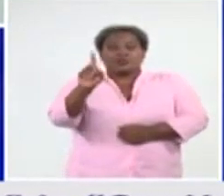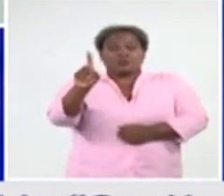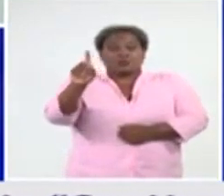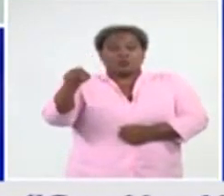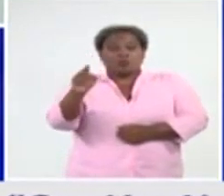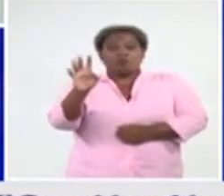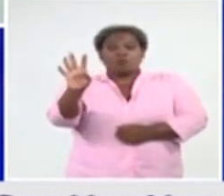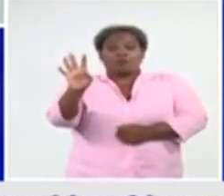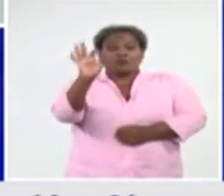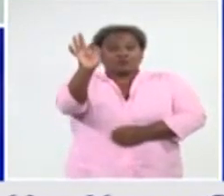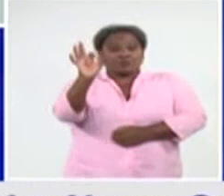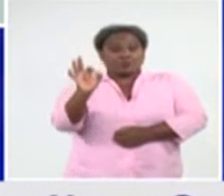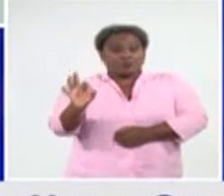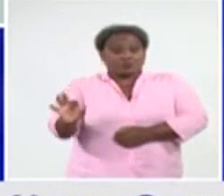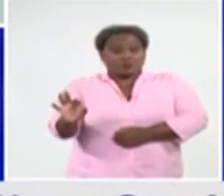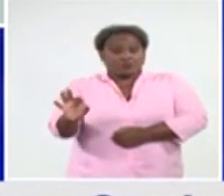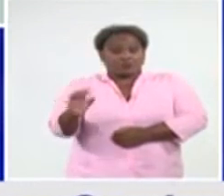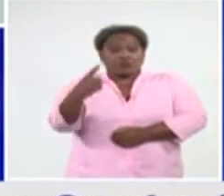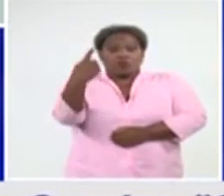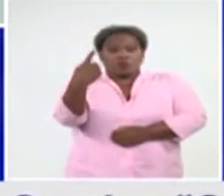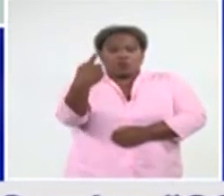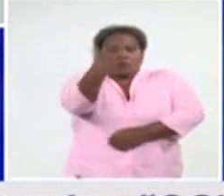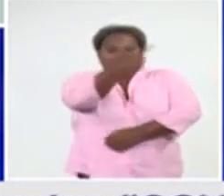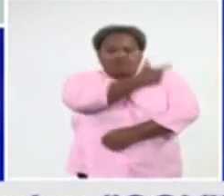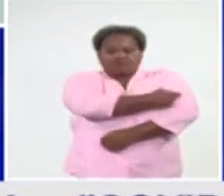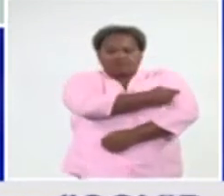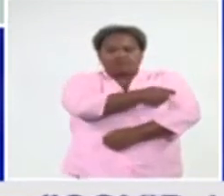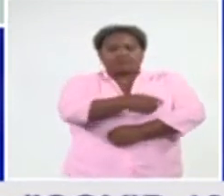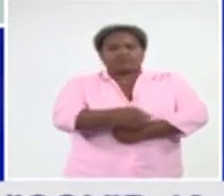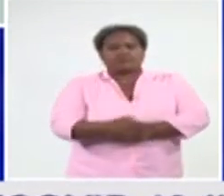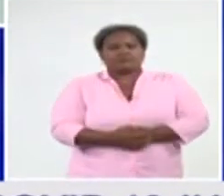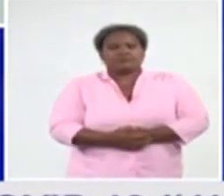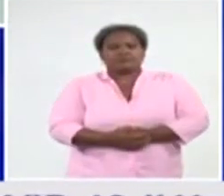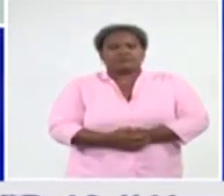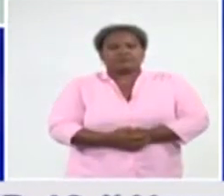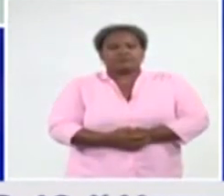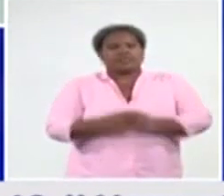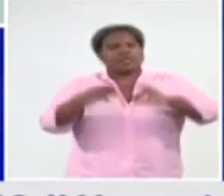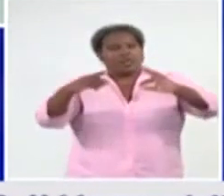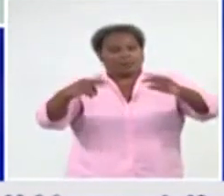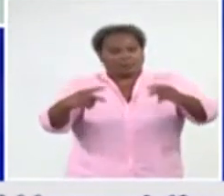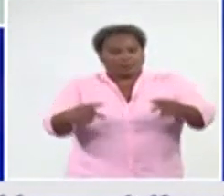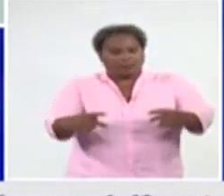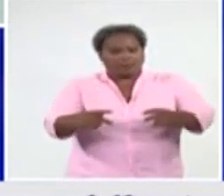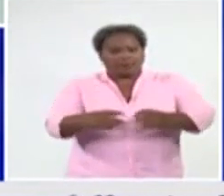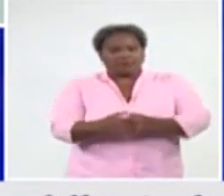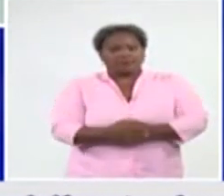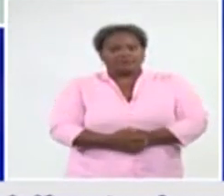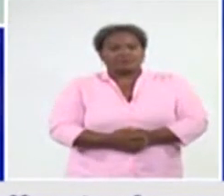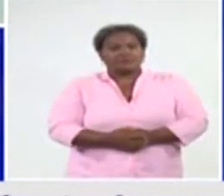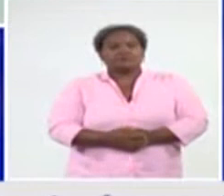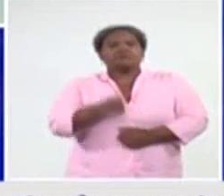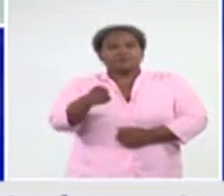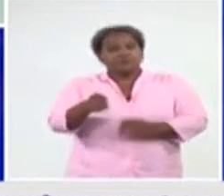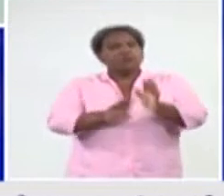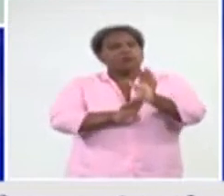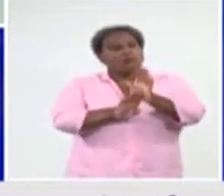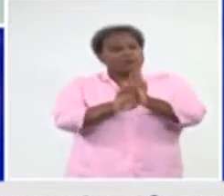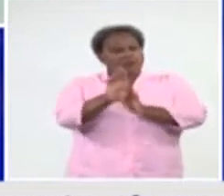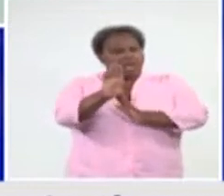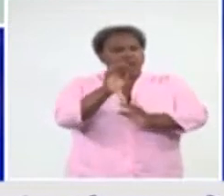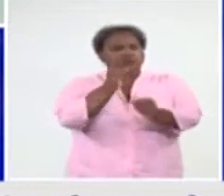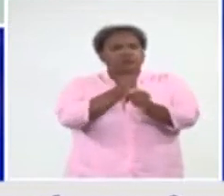41,4% con una dosis. Reitero, vamos avanzando, se